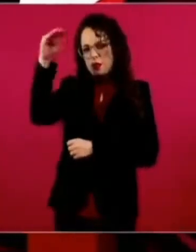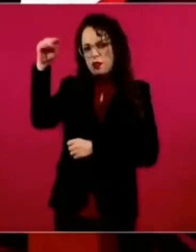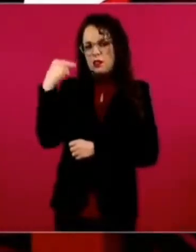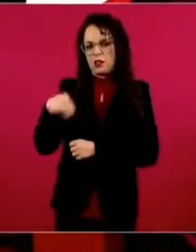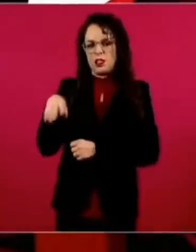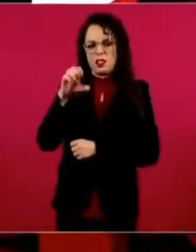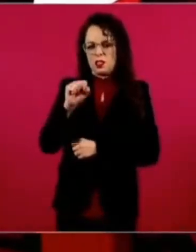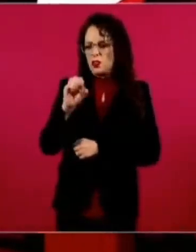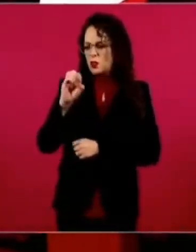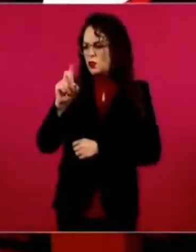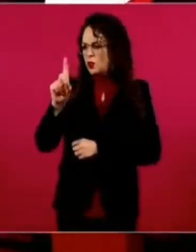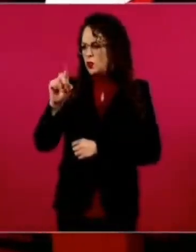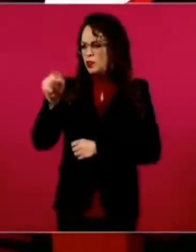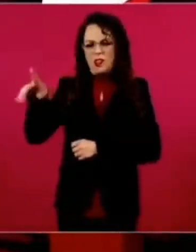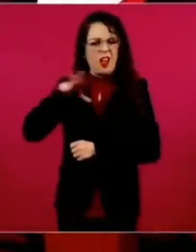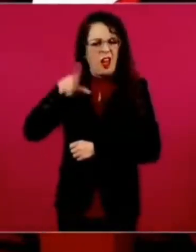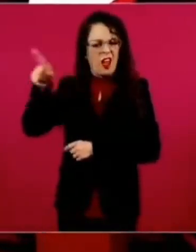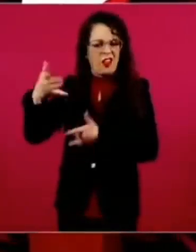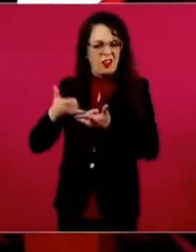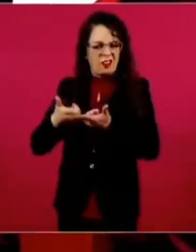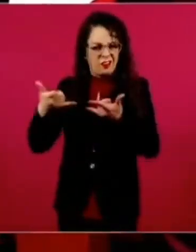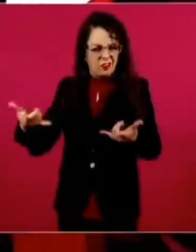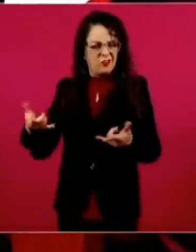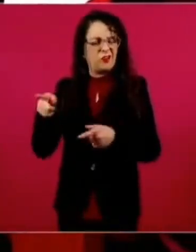Por ahí está. Sodi.